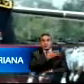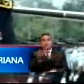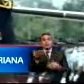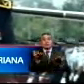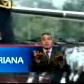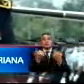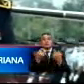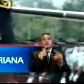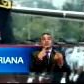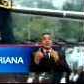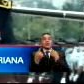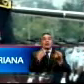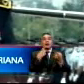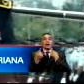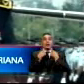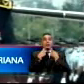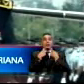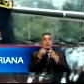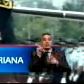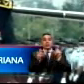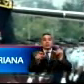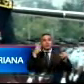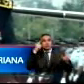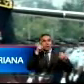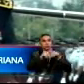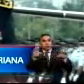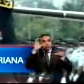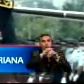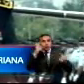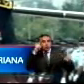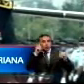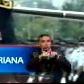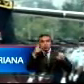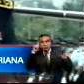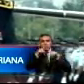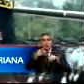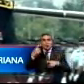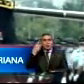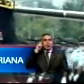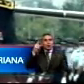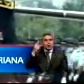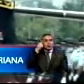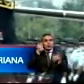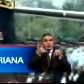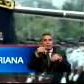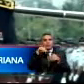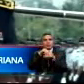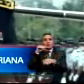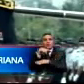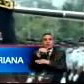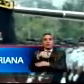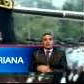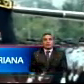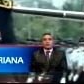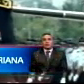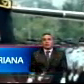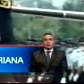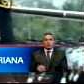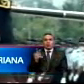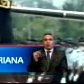diálogo, a los consensos, a pensar en el bien del país,